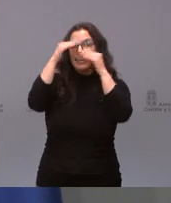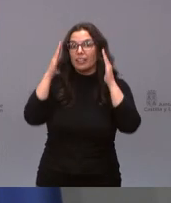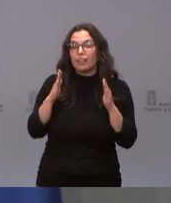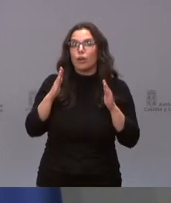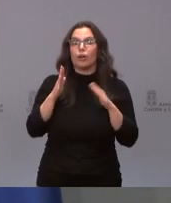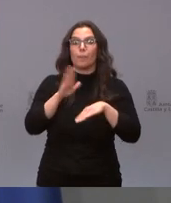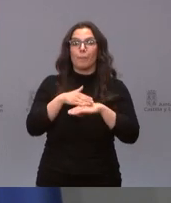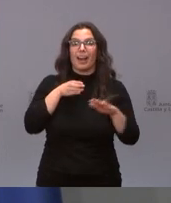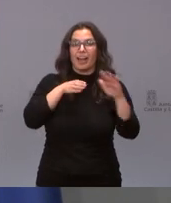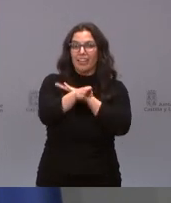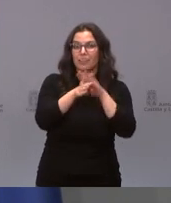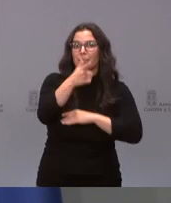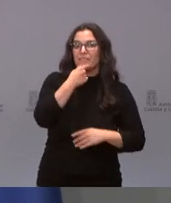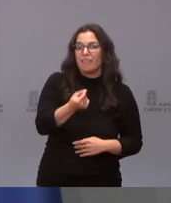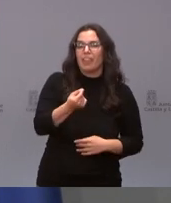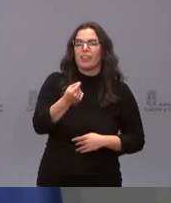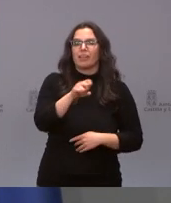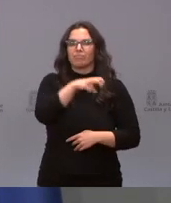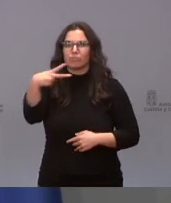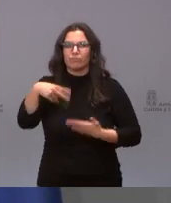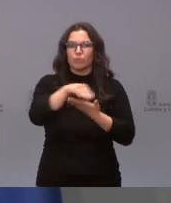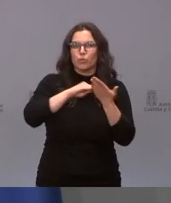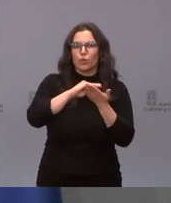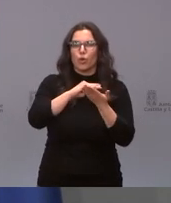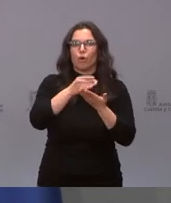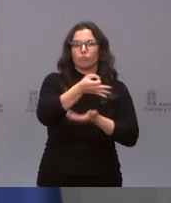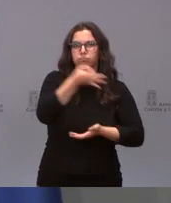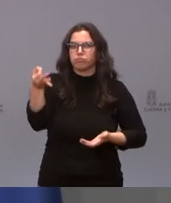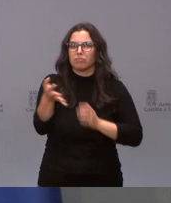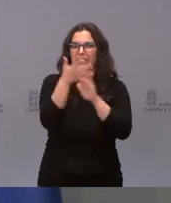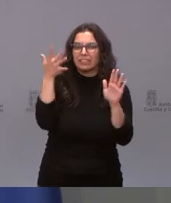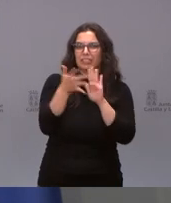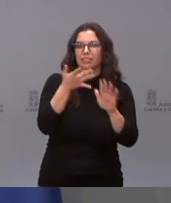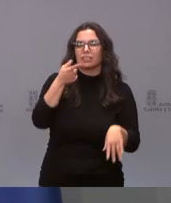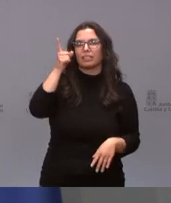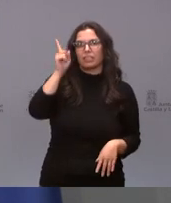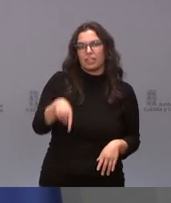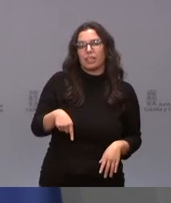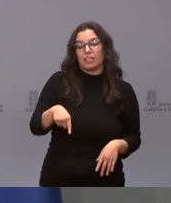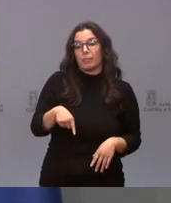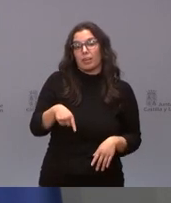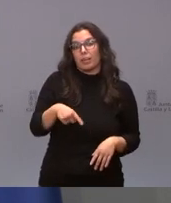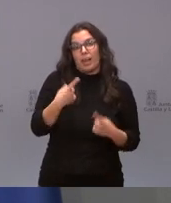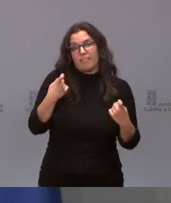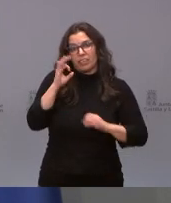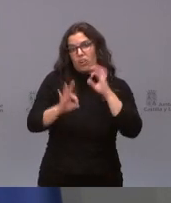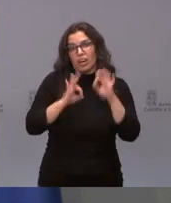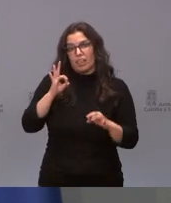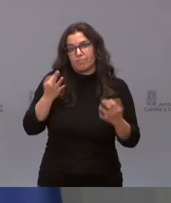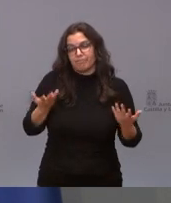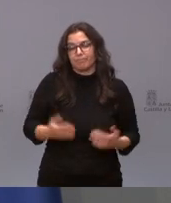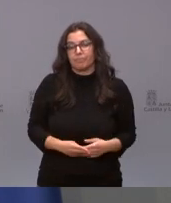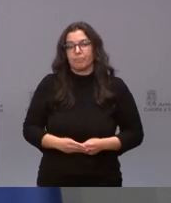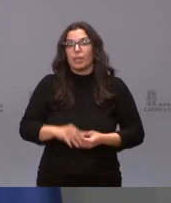sea más accesible para que sea más resolutiva para que tenga eficacia de nivel y para que sea eficaz tiene que estar más organizada el